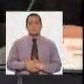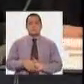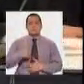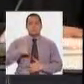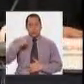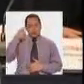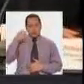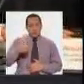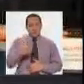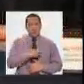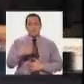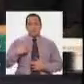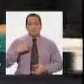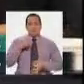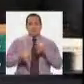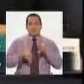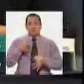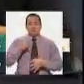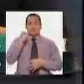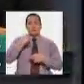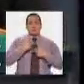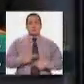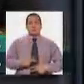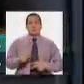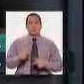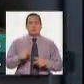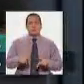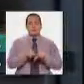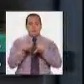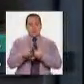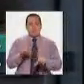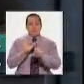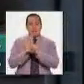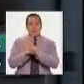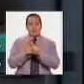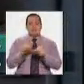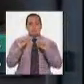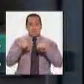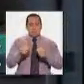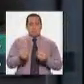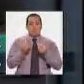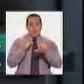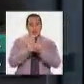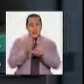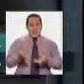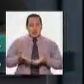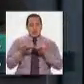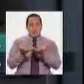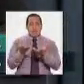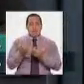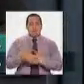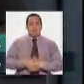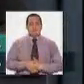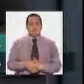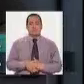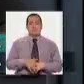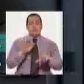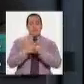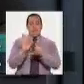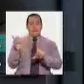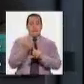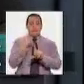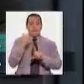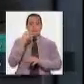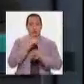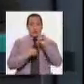Considero como ministro de Justicia y Derechos Humanos que no solo es legal, porque efectivamente la ley lo ampara. La ley orgánica, la